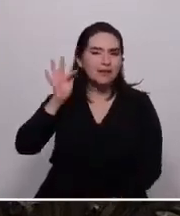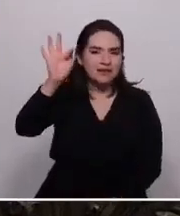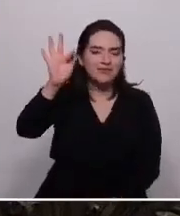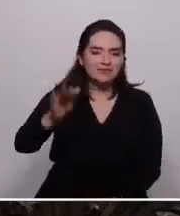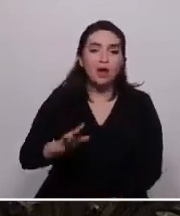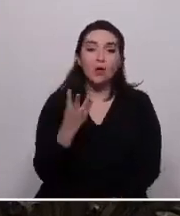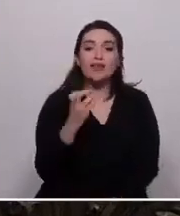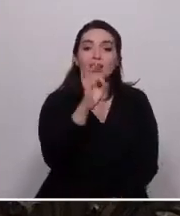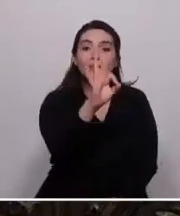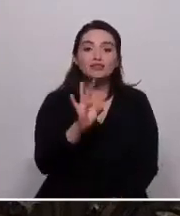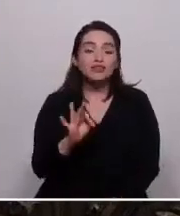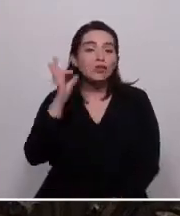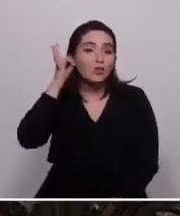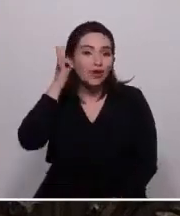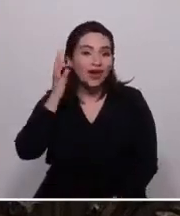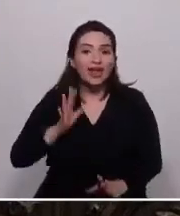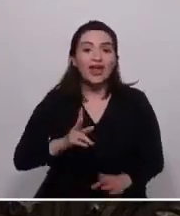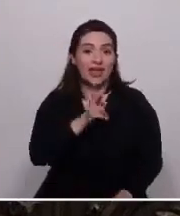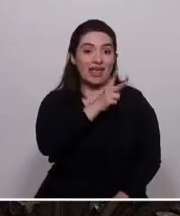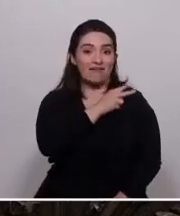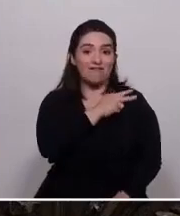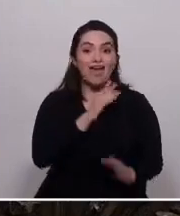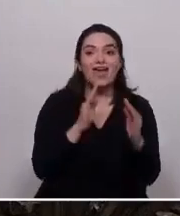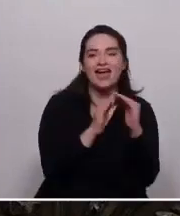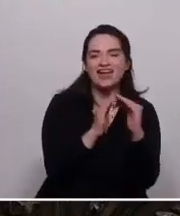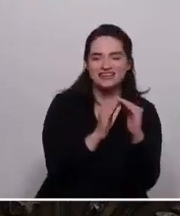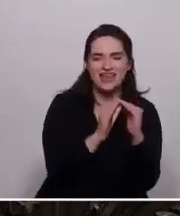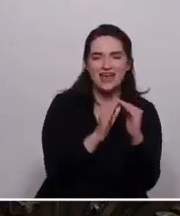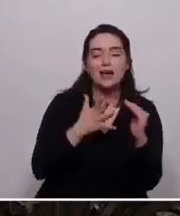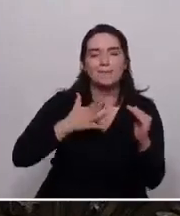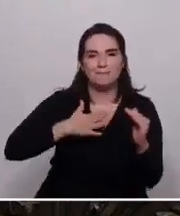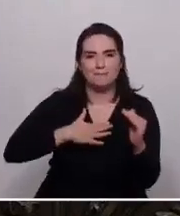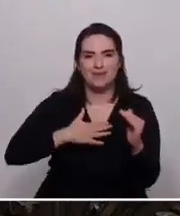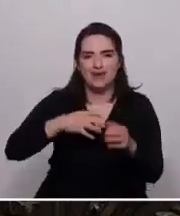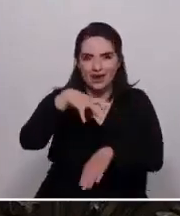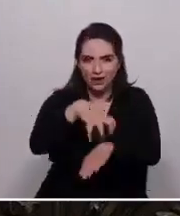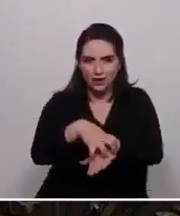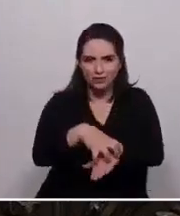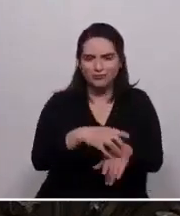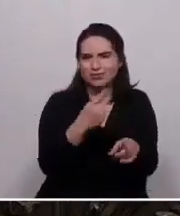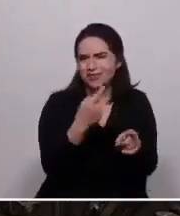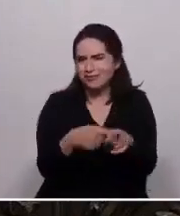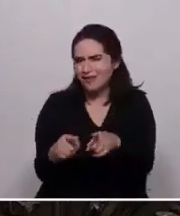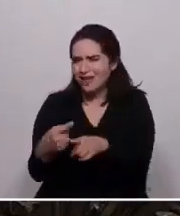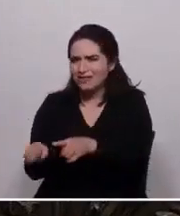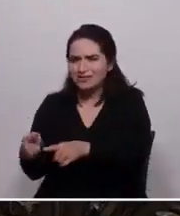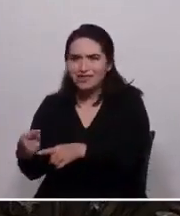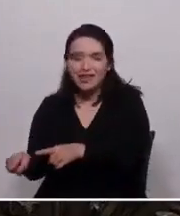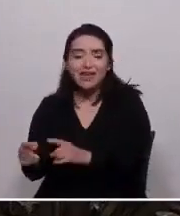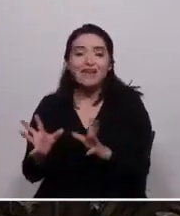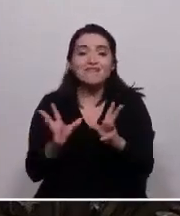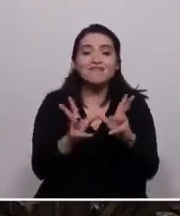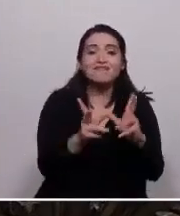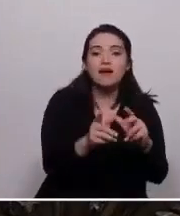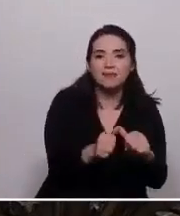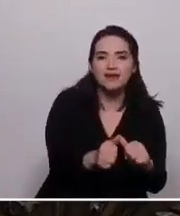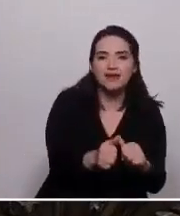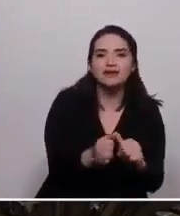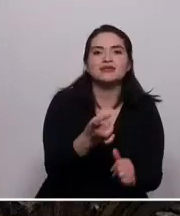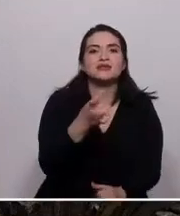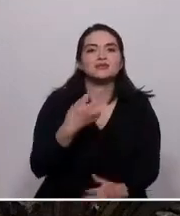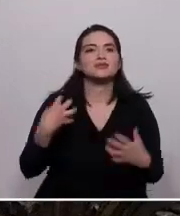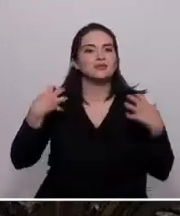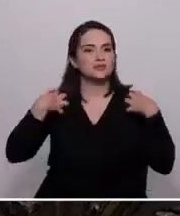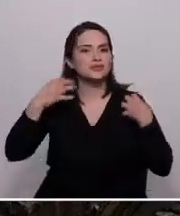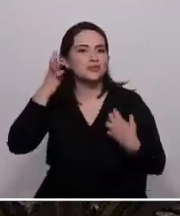40% de mujeres que son jefas de hogar en mi región, o de las miles de familias homoparentales que hay en todo el país y que algunos no quieren ver,